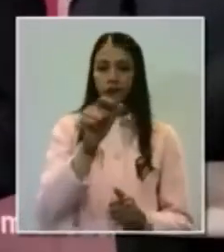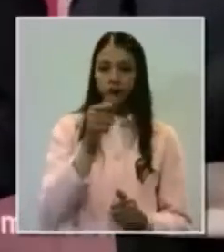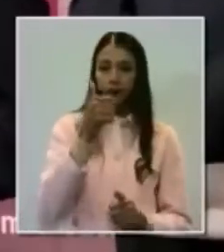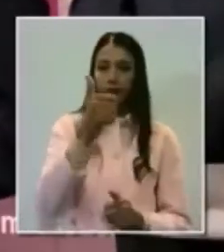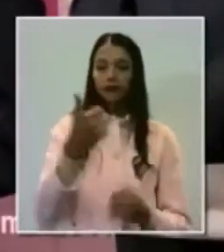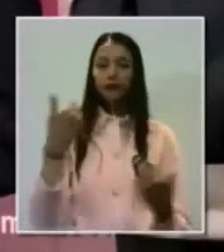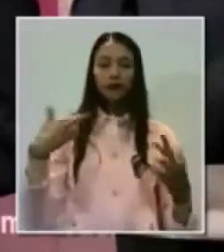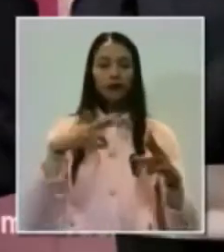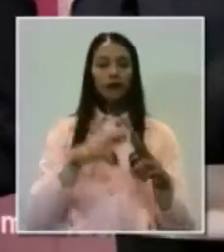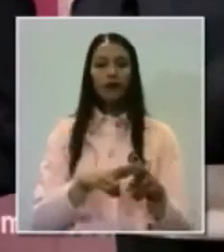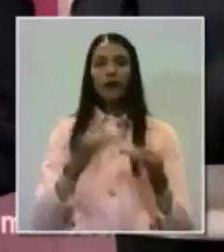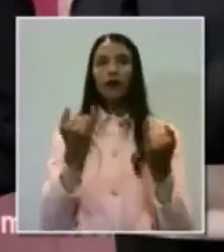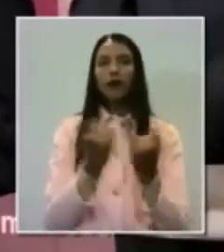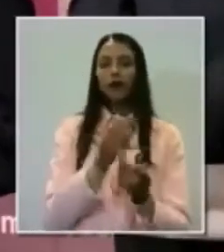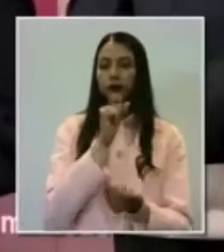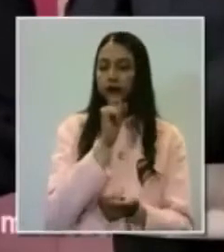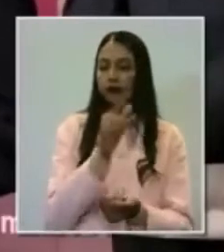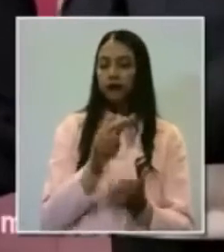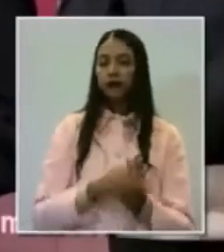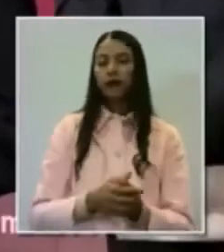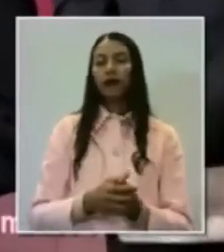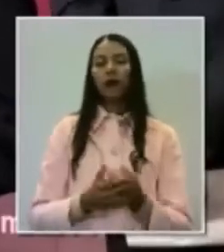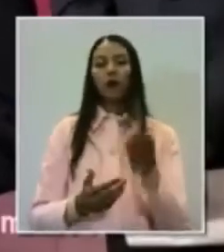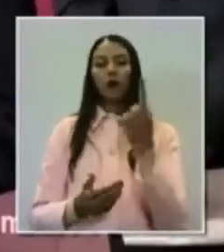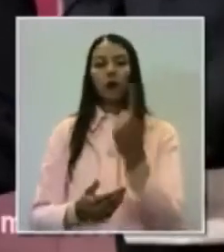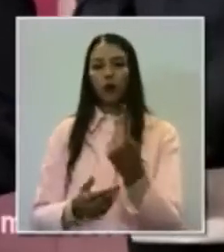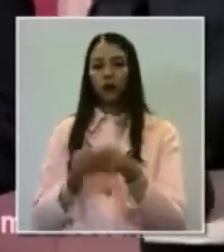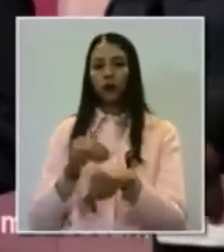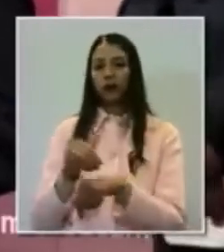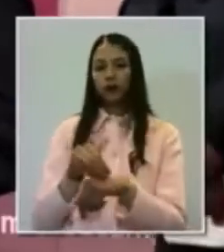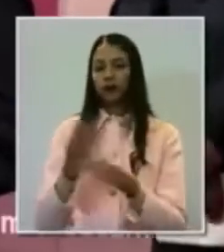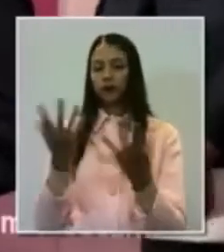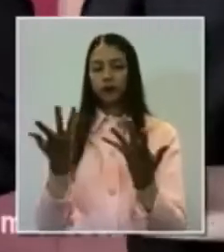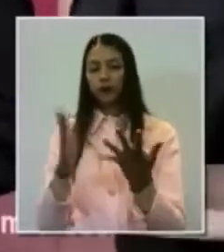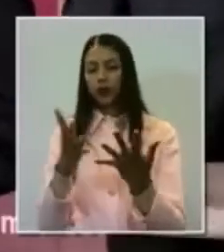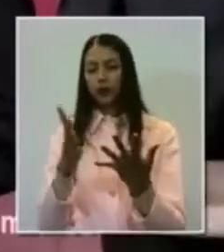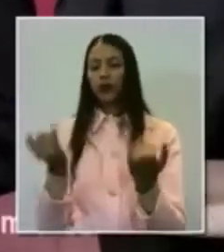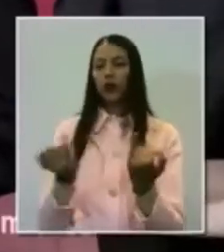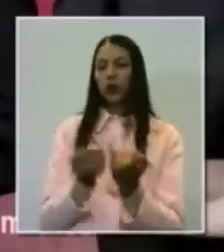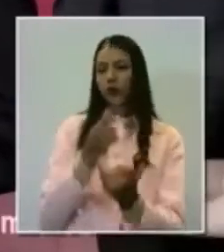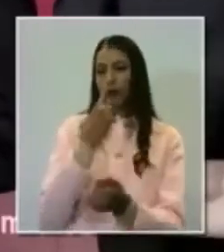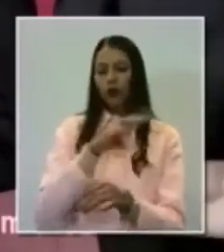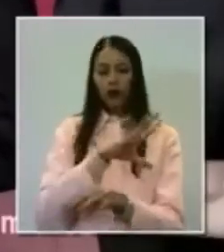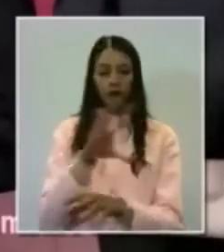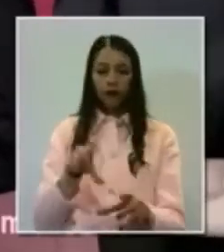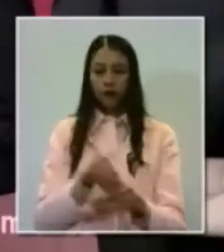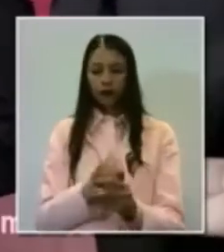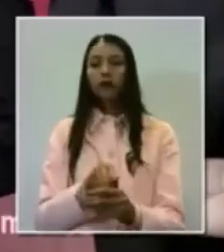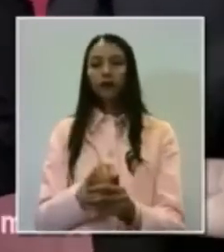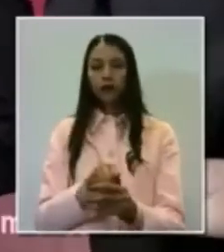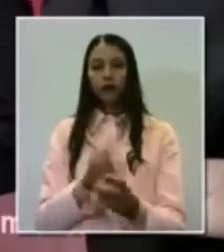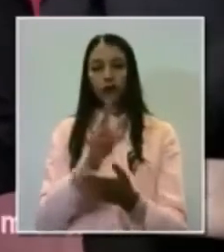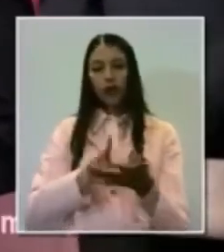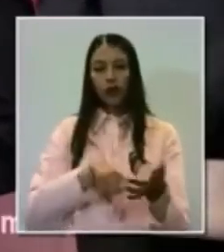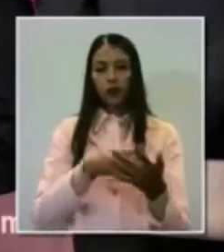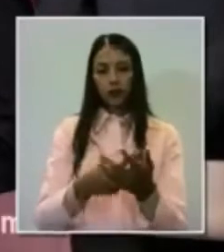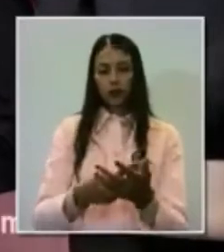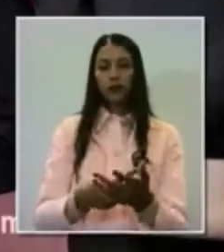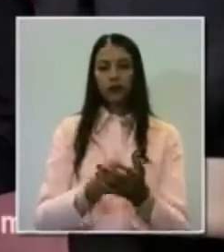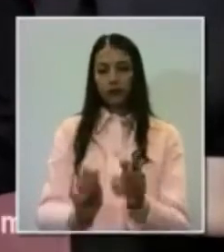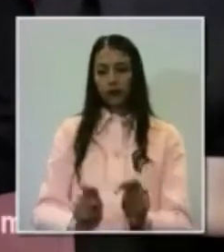126 maestros y también una cifra similar para cubrir la totalidad de las vacancias. Quedarían algunos